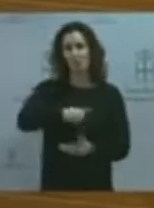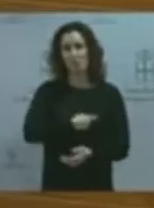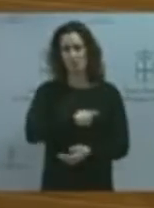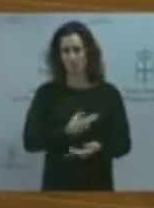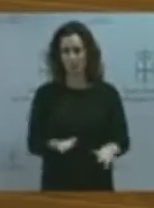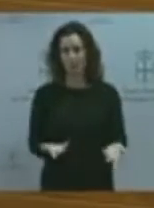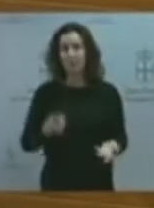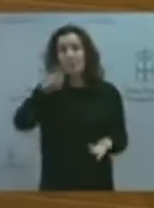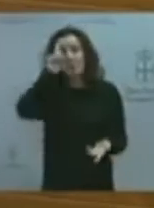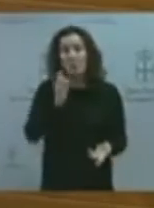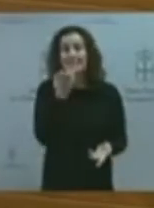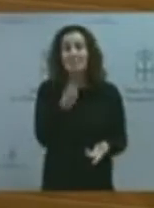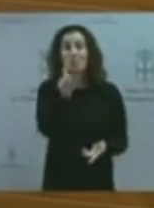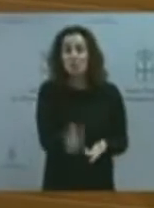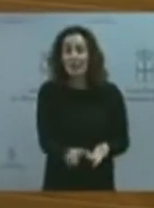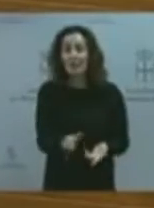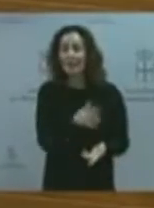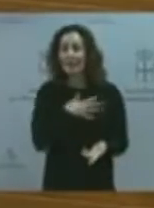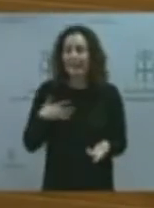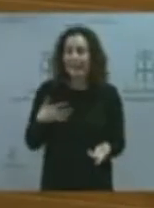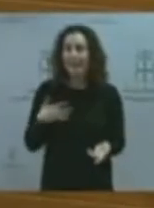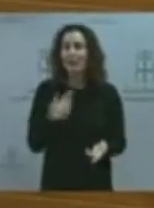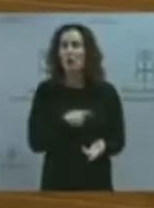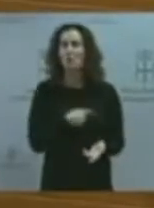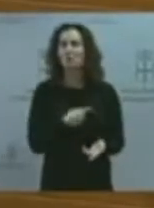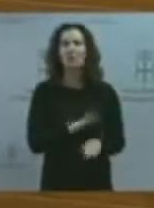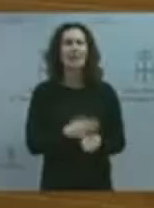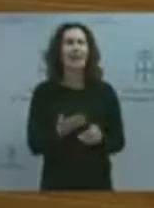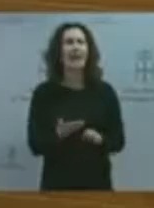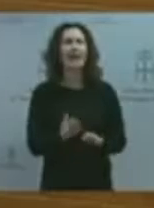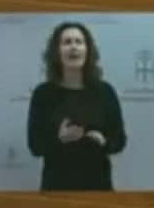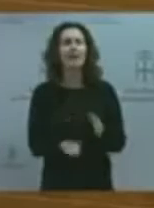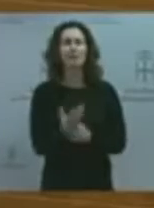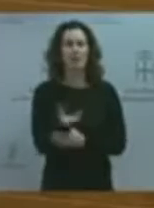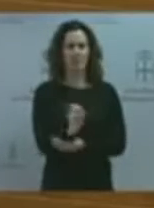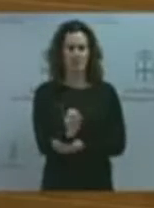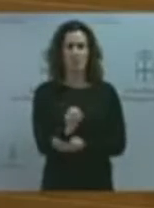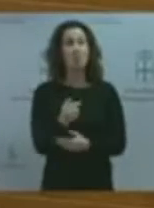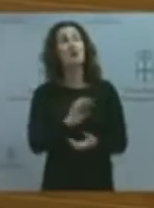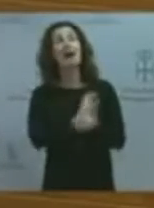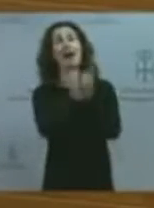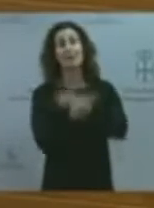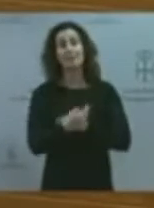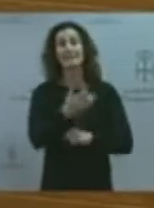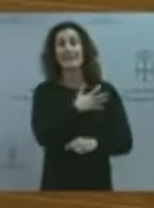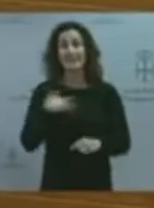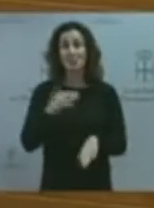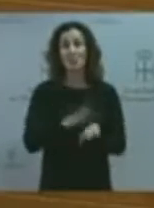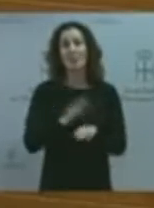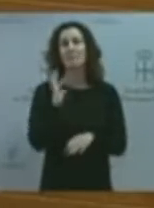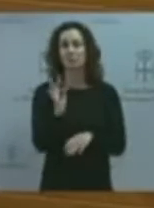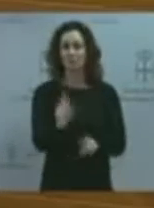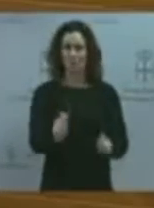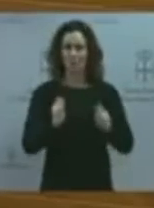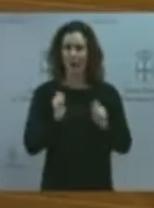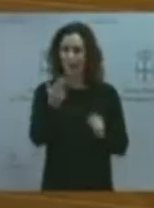de que no salga nada. Yo todo lo contrario, tengo todo el interés de que sea una comisión útil a los intereses de Asturias. Pero es que la ministra dijo más cosas y usted no lo ha